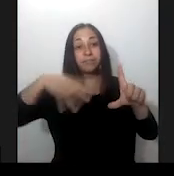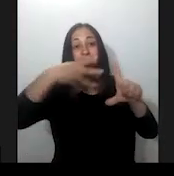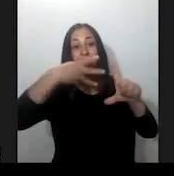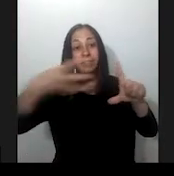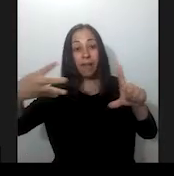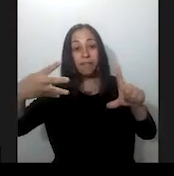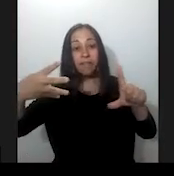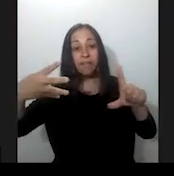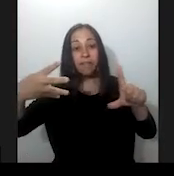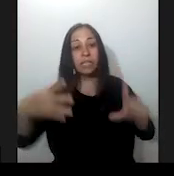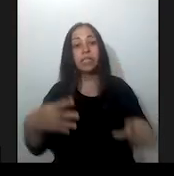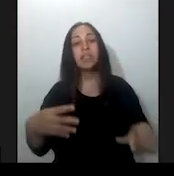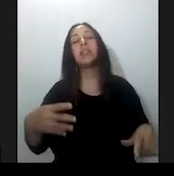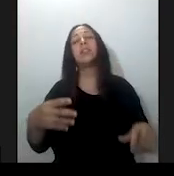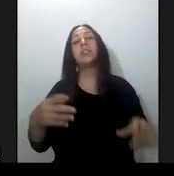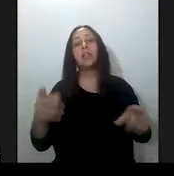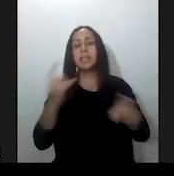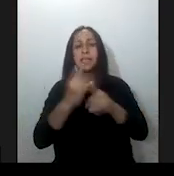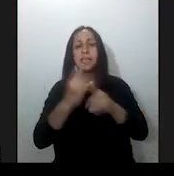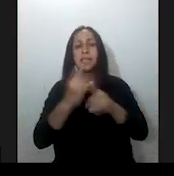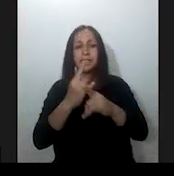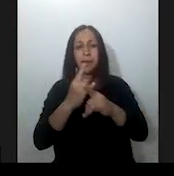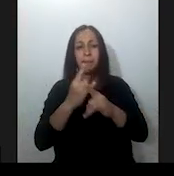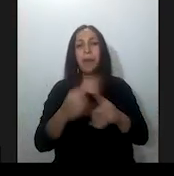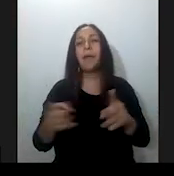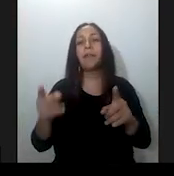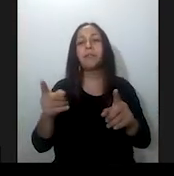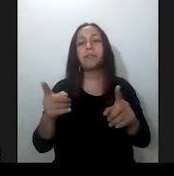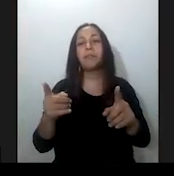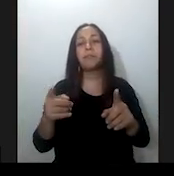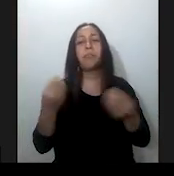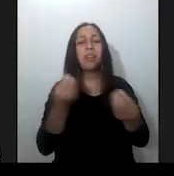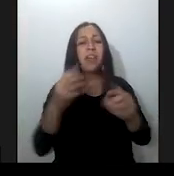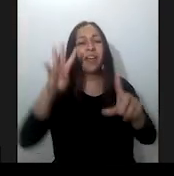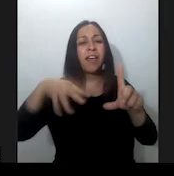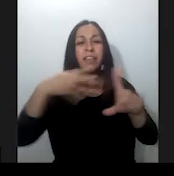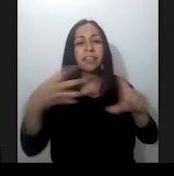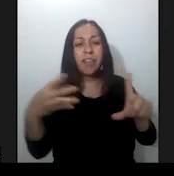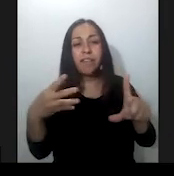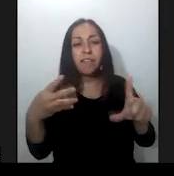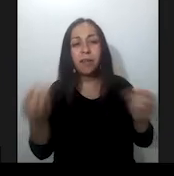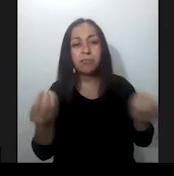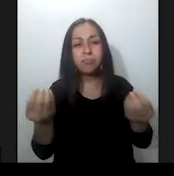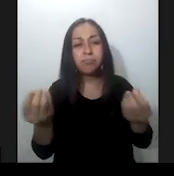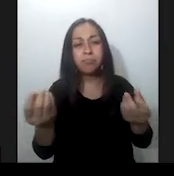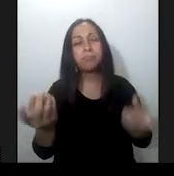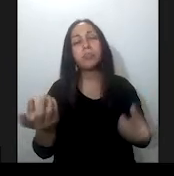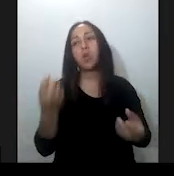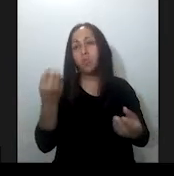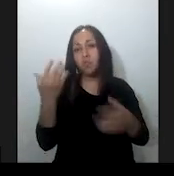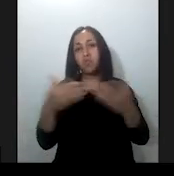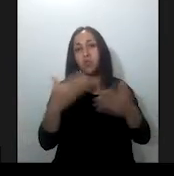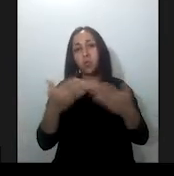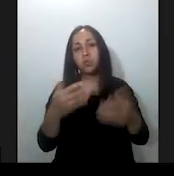Bueno, el tema de las tablas, usted suele ser bastante recurrente el hecho de, ¿por qué tengo que crear una tabla?